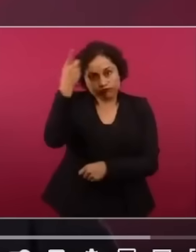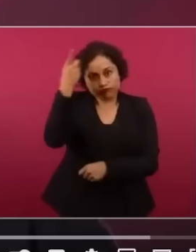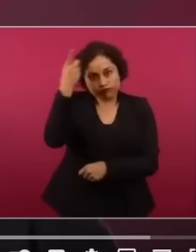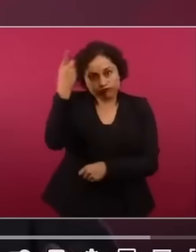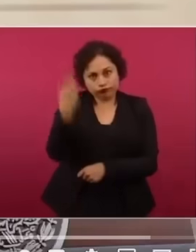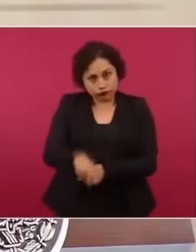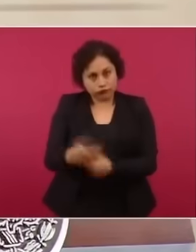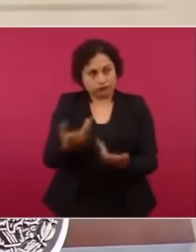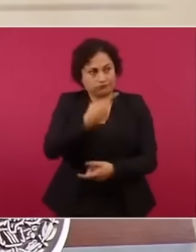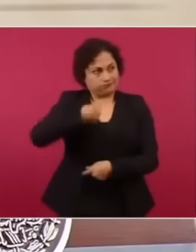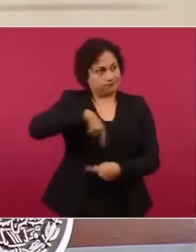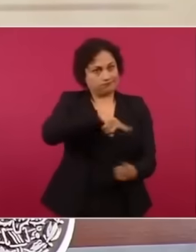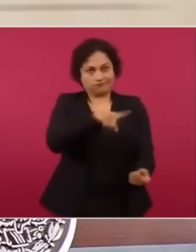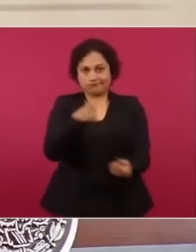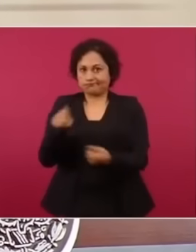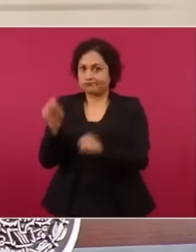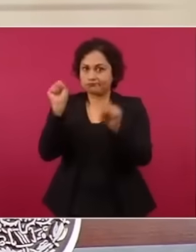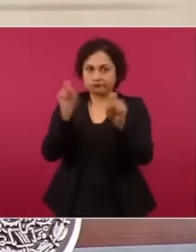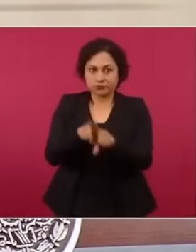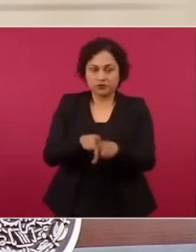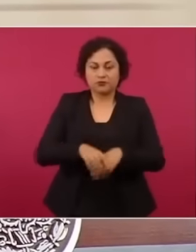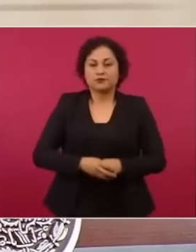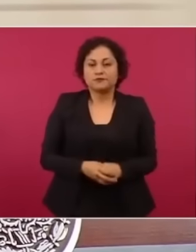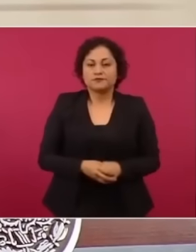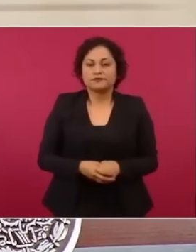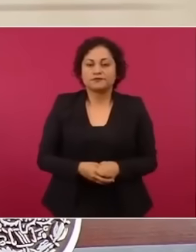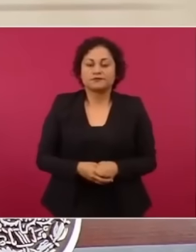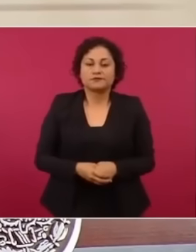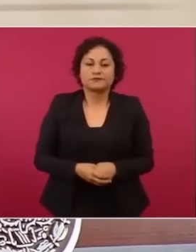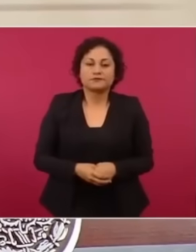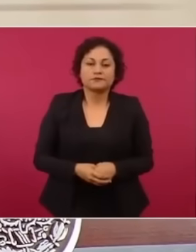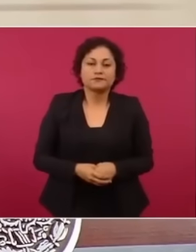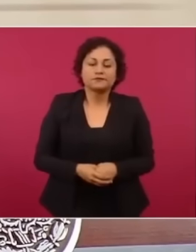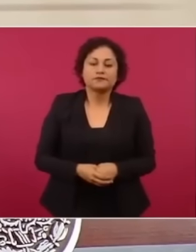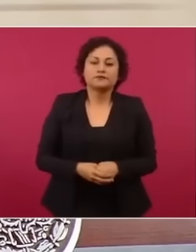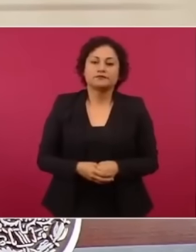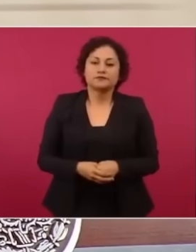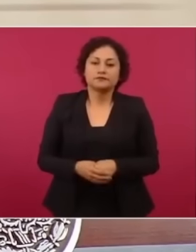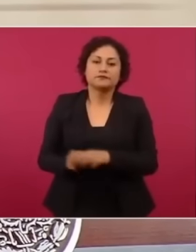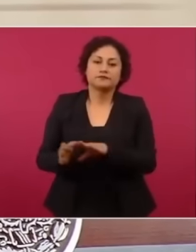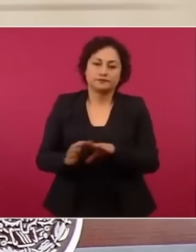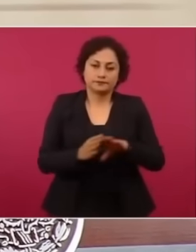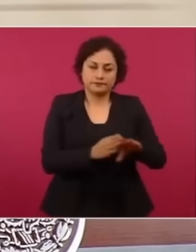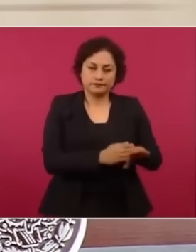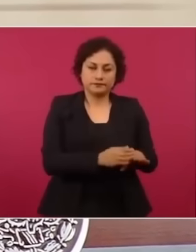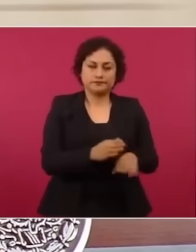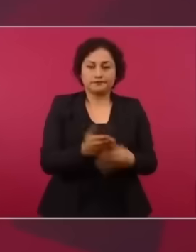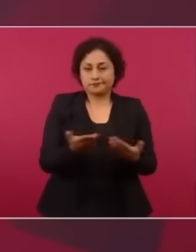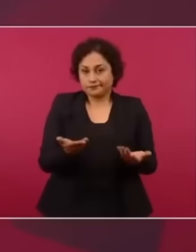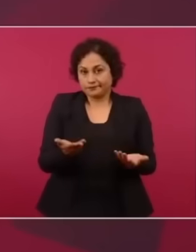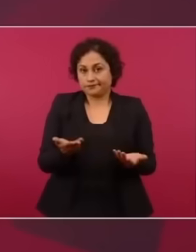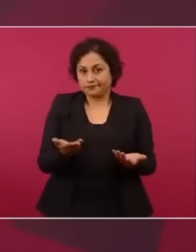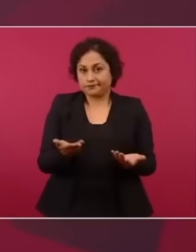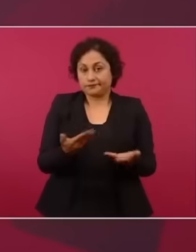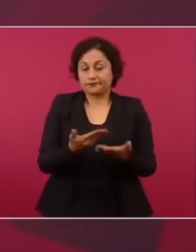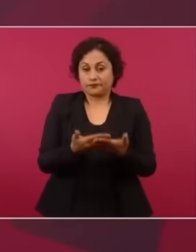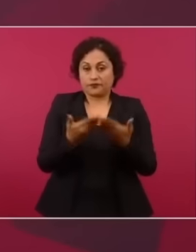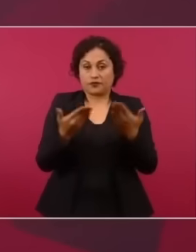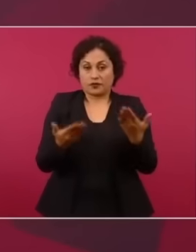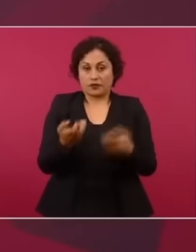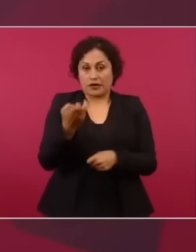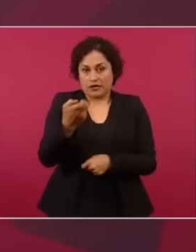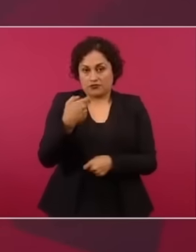pasar en cualquier momento. Ya pasando a un tema vinculado con esto